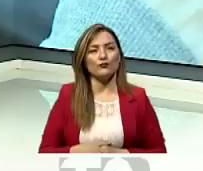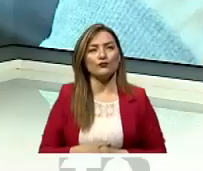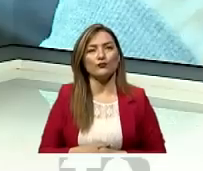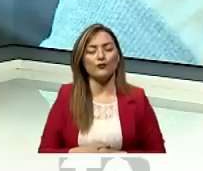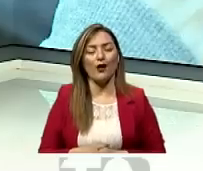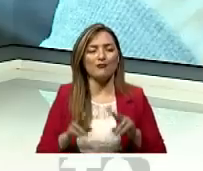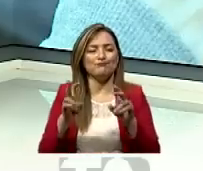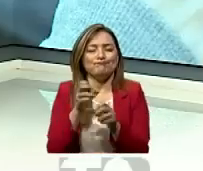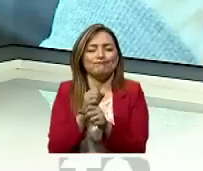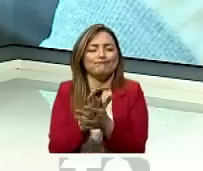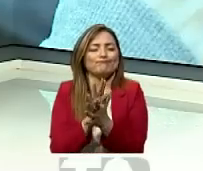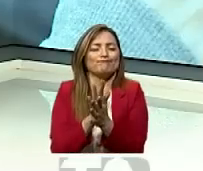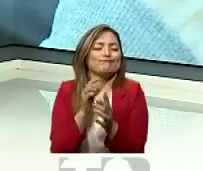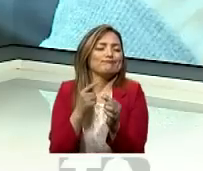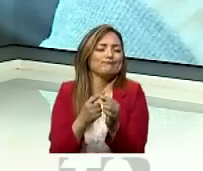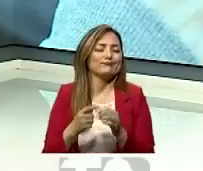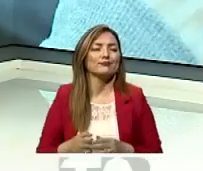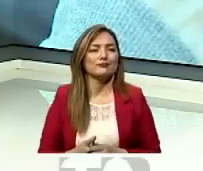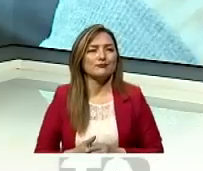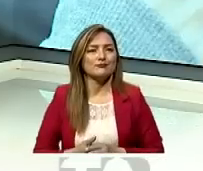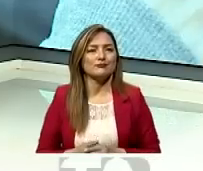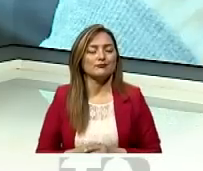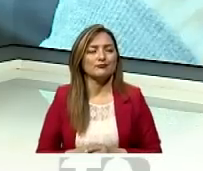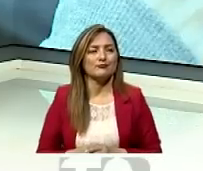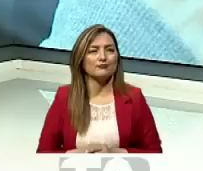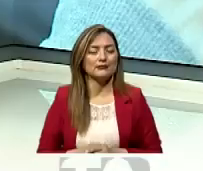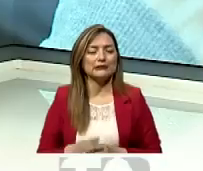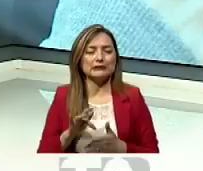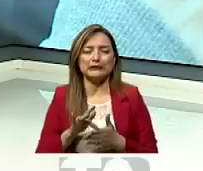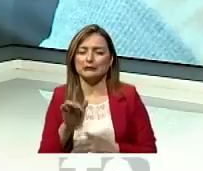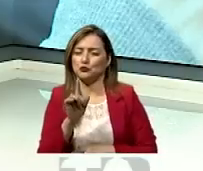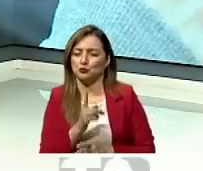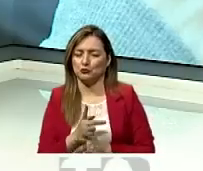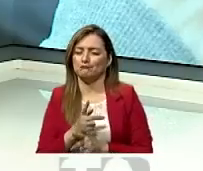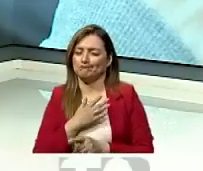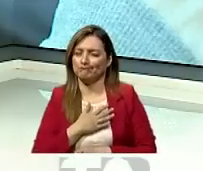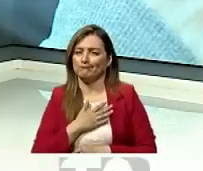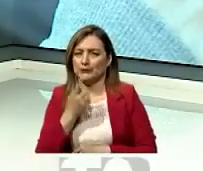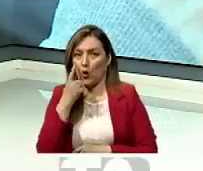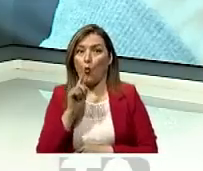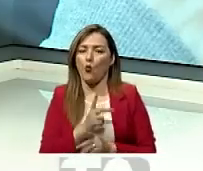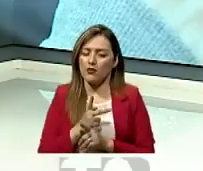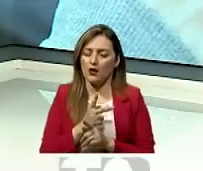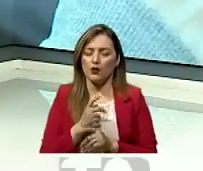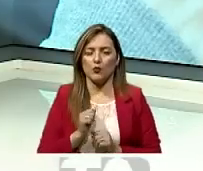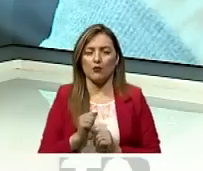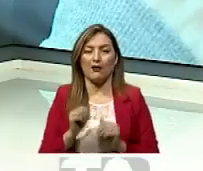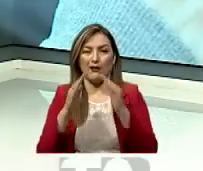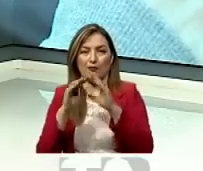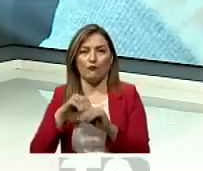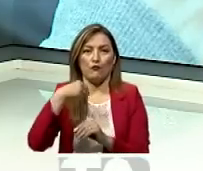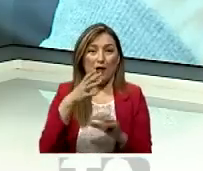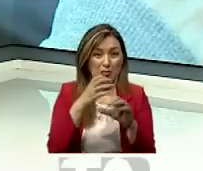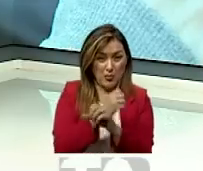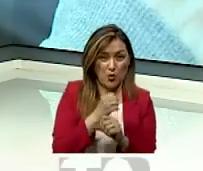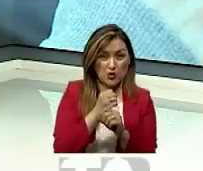de inseguridad en la capital. No nos expongamos, tomemos las debidas precauciones, no nos quedemos conversando afuera de nuestras